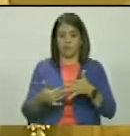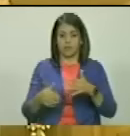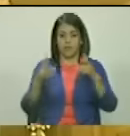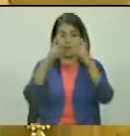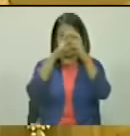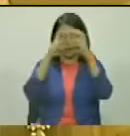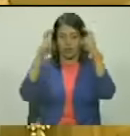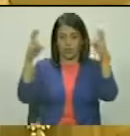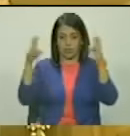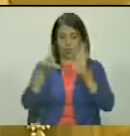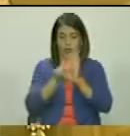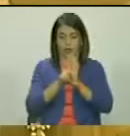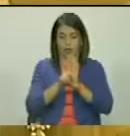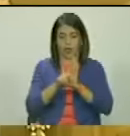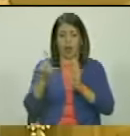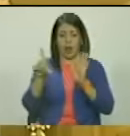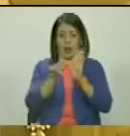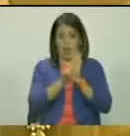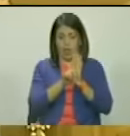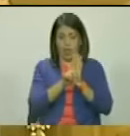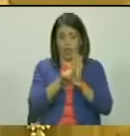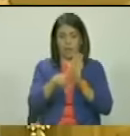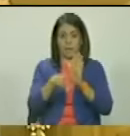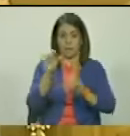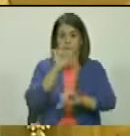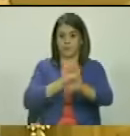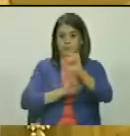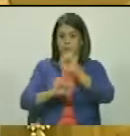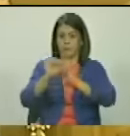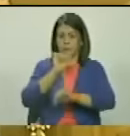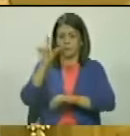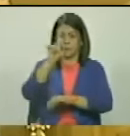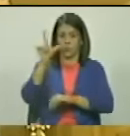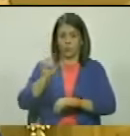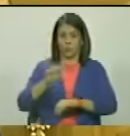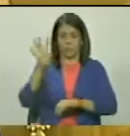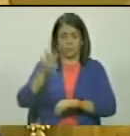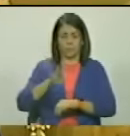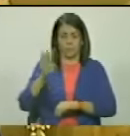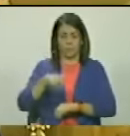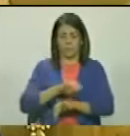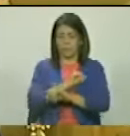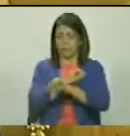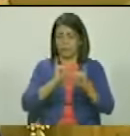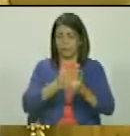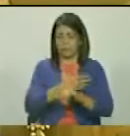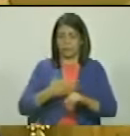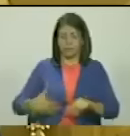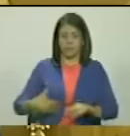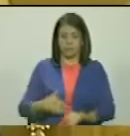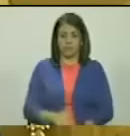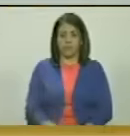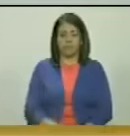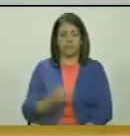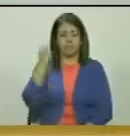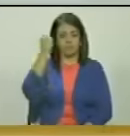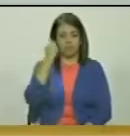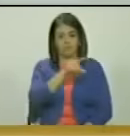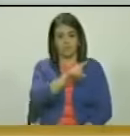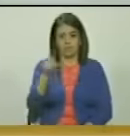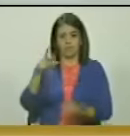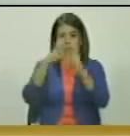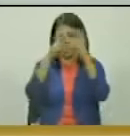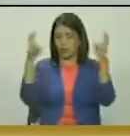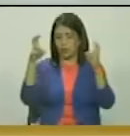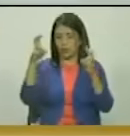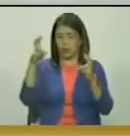título de la ley ley orgánica para la defensa de la guayana esequiva es todo ciudadano presidente en consideración el